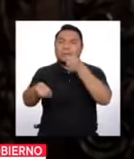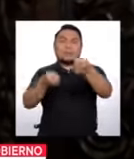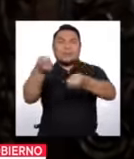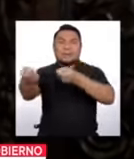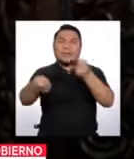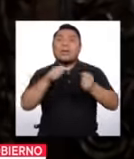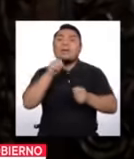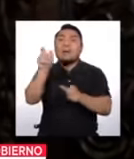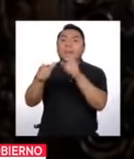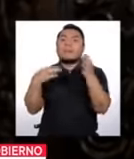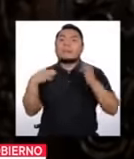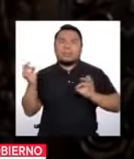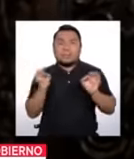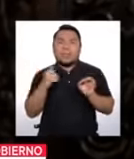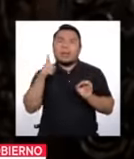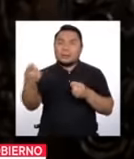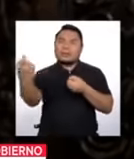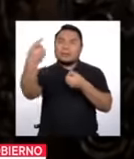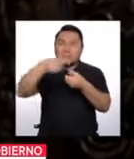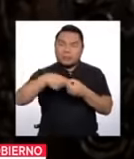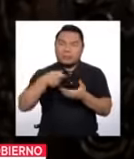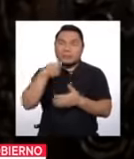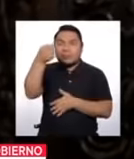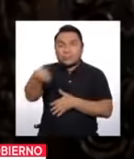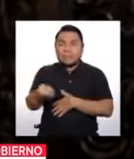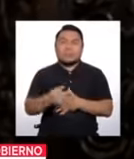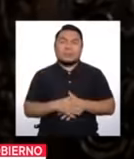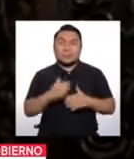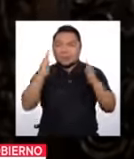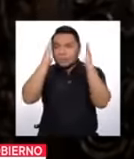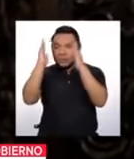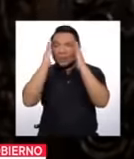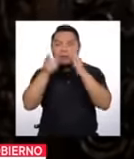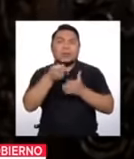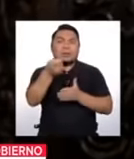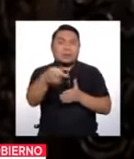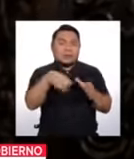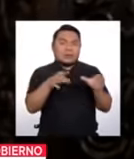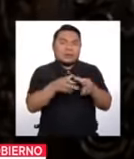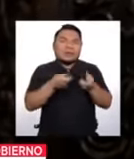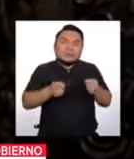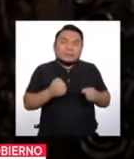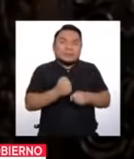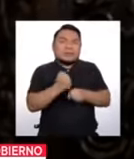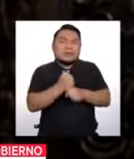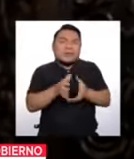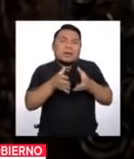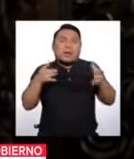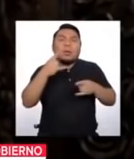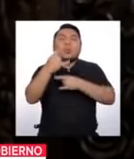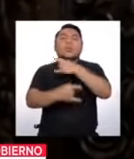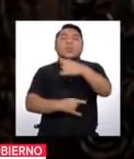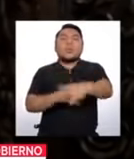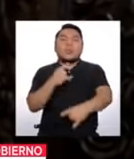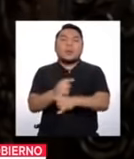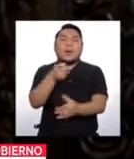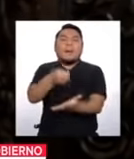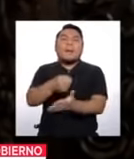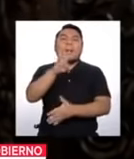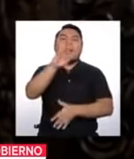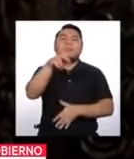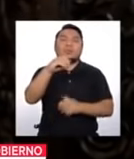hogares que en este momento requieren recursos van a ser atendidos a través de este esfuerzo muy grande que es la universalización del bono por